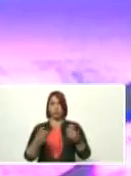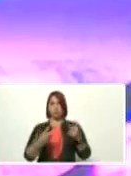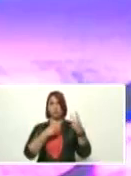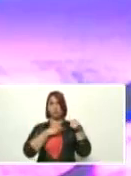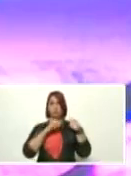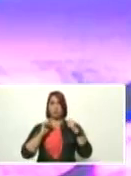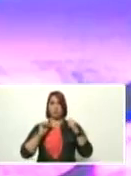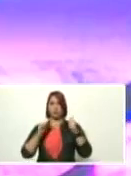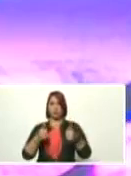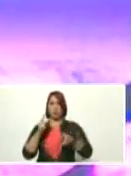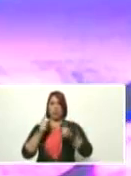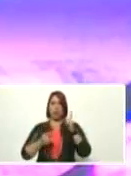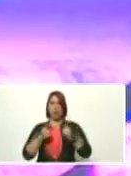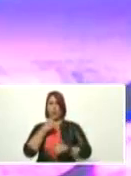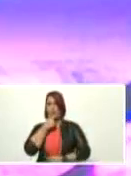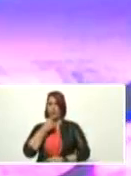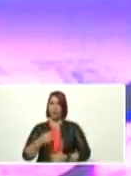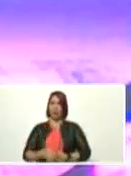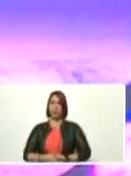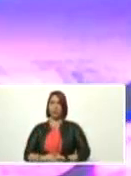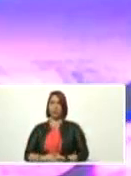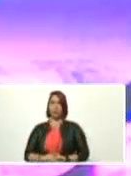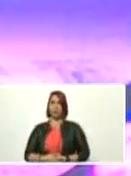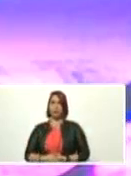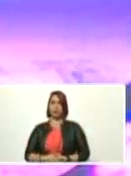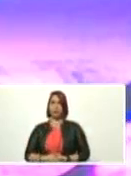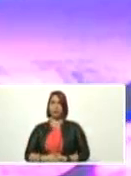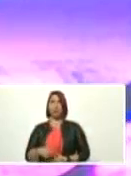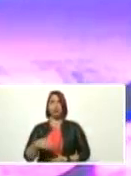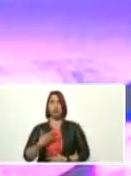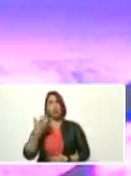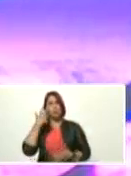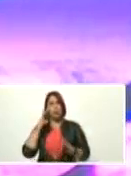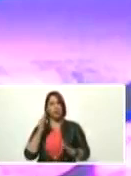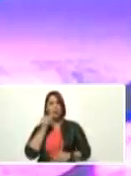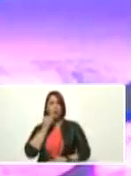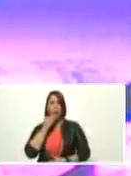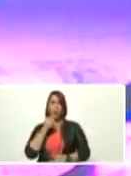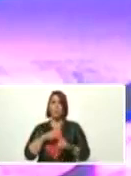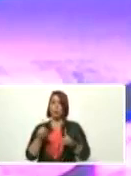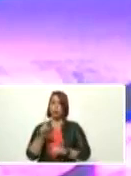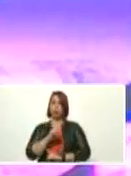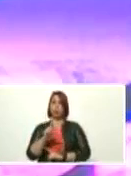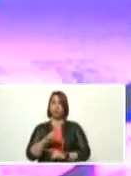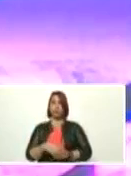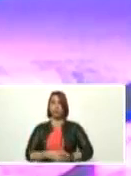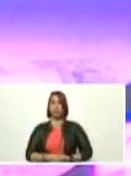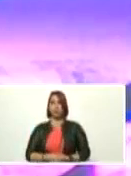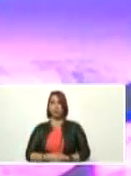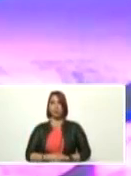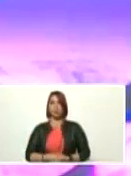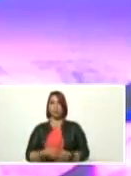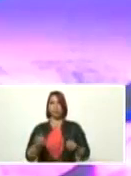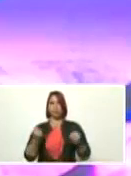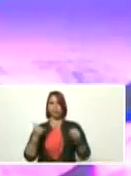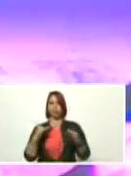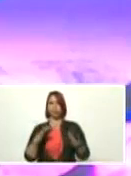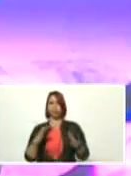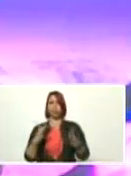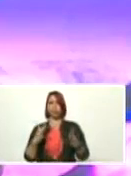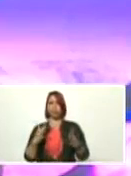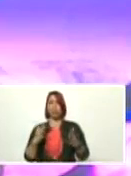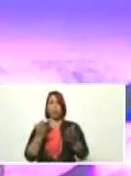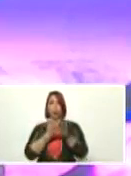va a comenzar con algo muy sencillo, presidente, que es, pudiera parecer tonto, pero no lo es. Una cantidad de